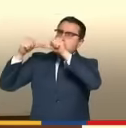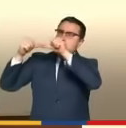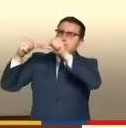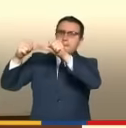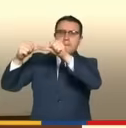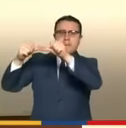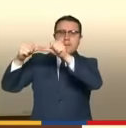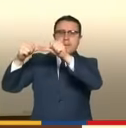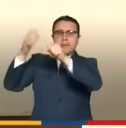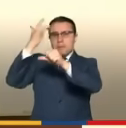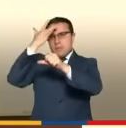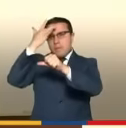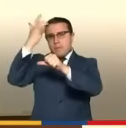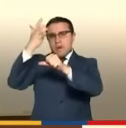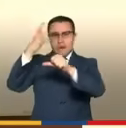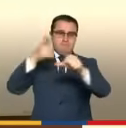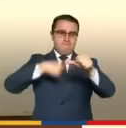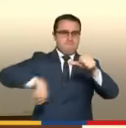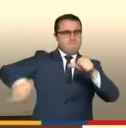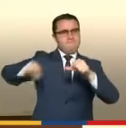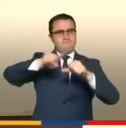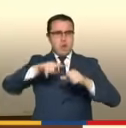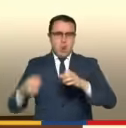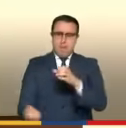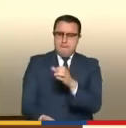porque hay una alta productividad.